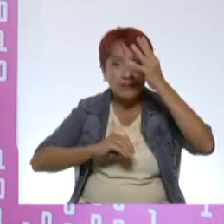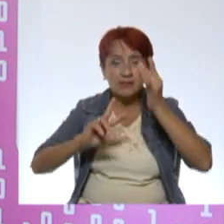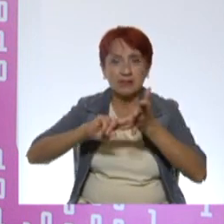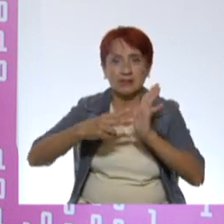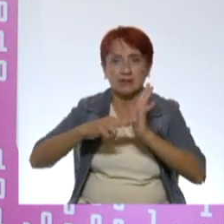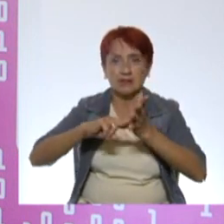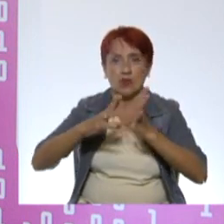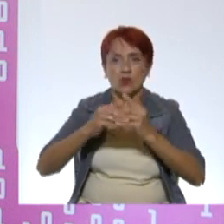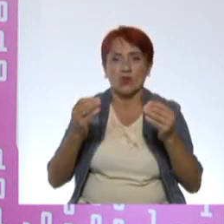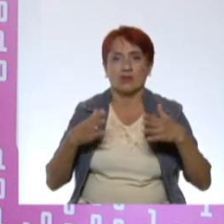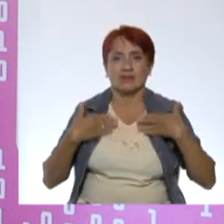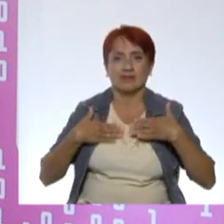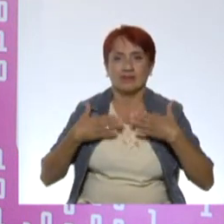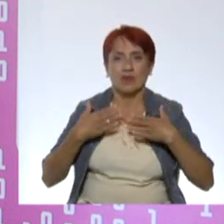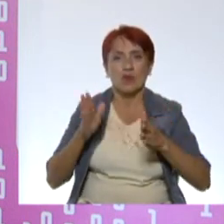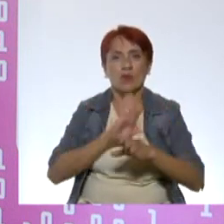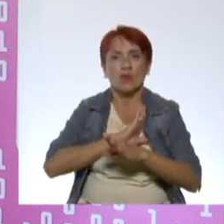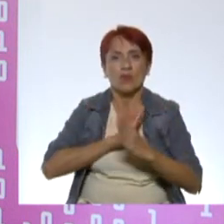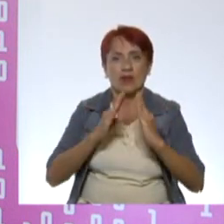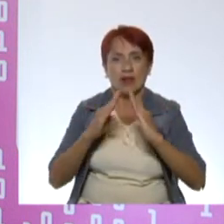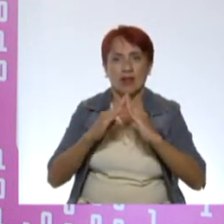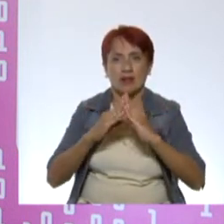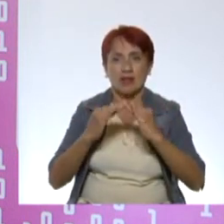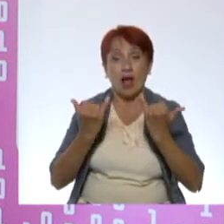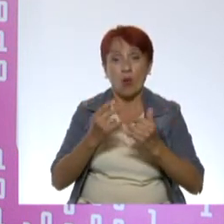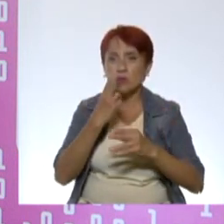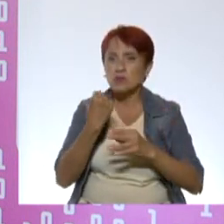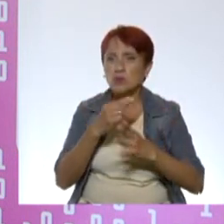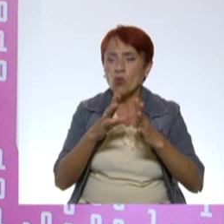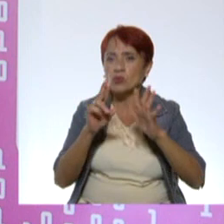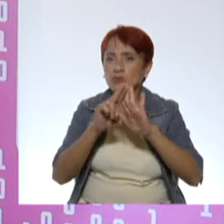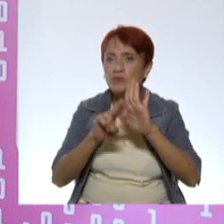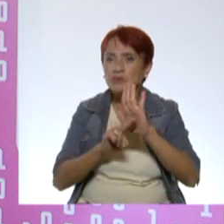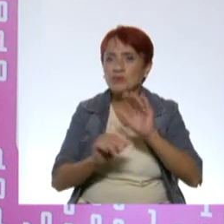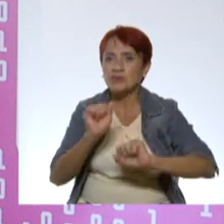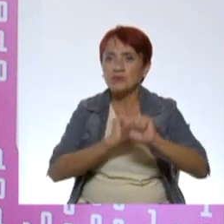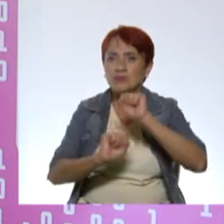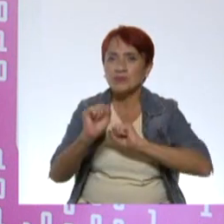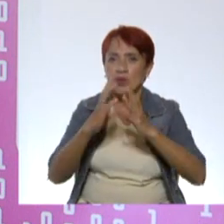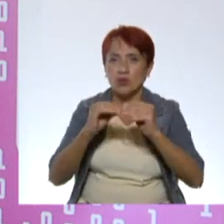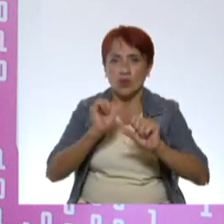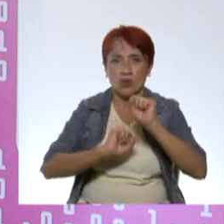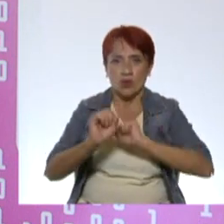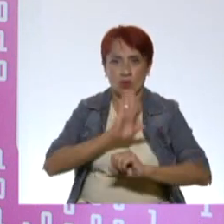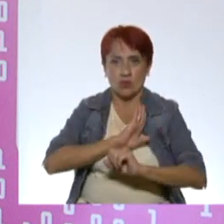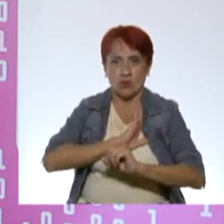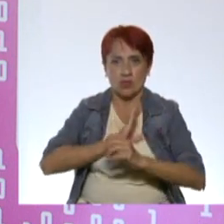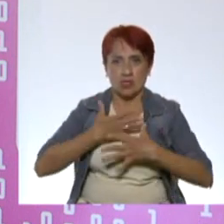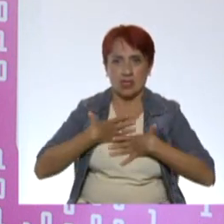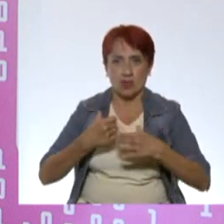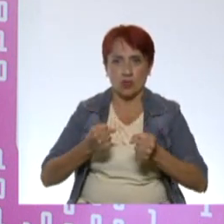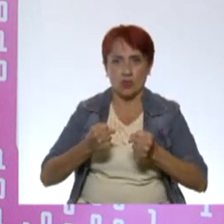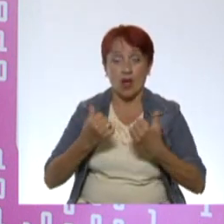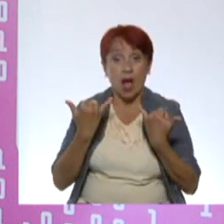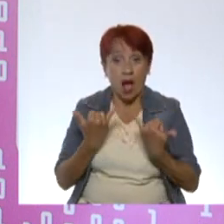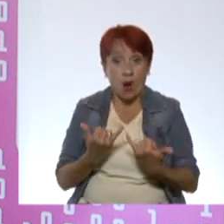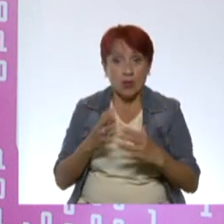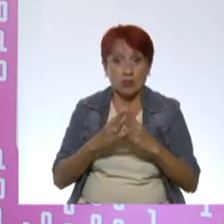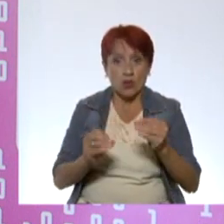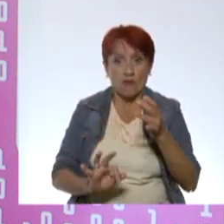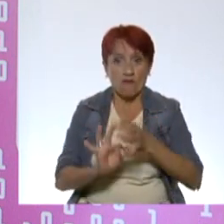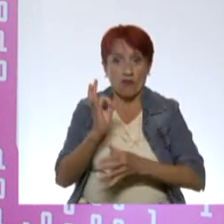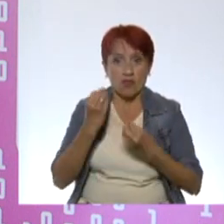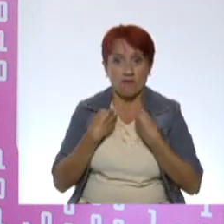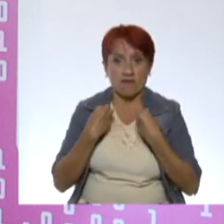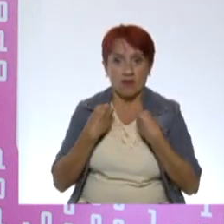aprendizaje más significativo y divertido desde sus hogares, cumpliendo siempre con las medidas de bioseguridad para proteger nuestra salud. Nosotros,